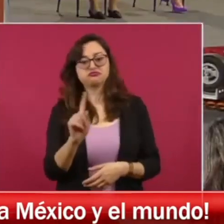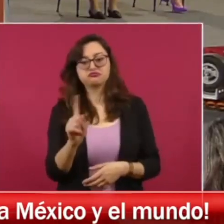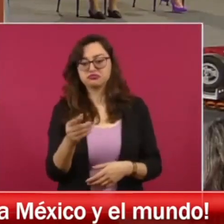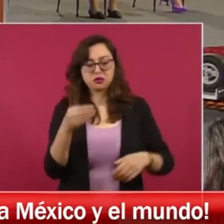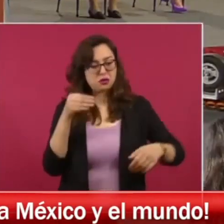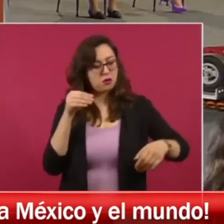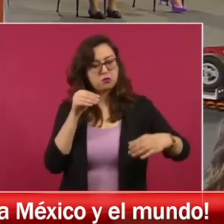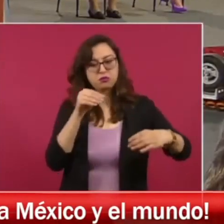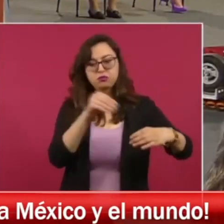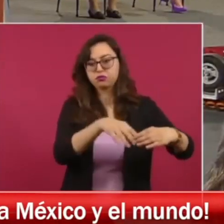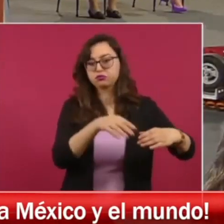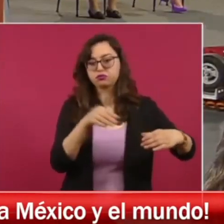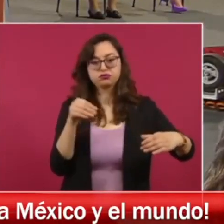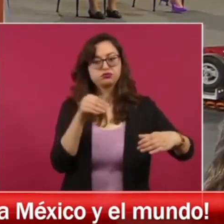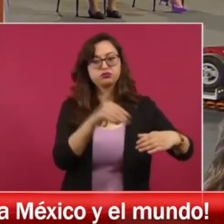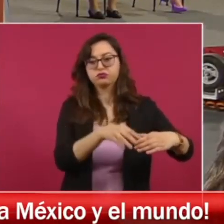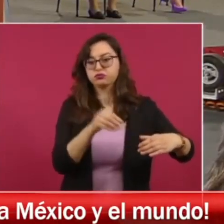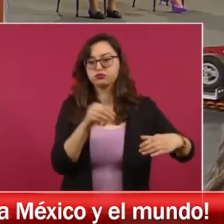a la hacienda pública.